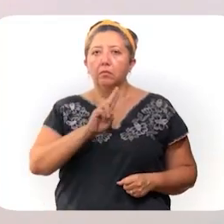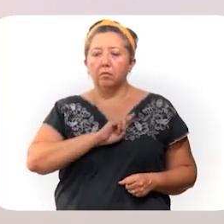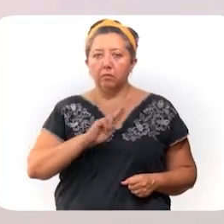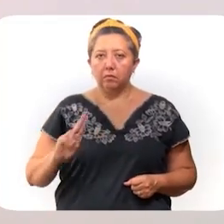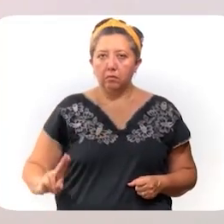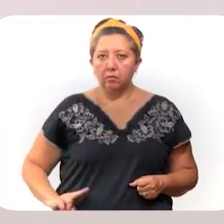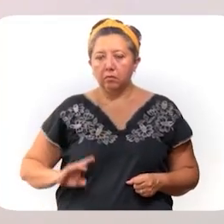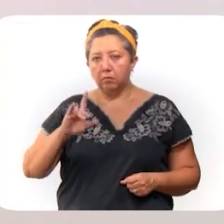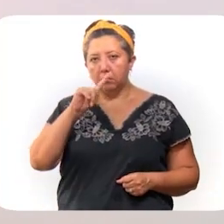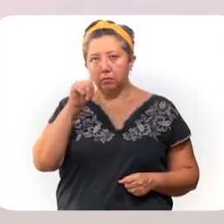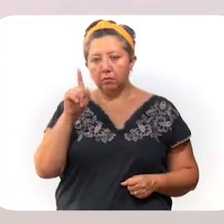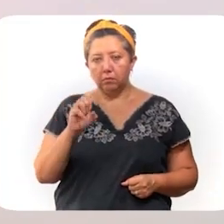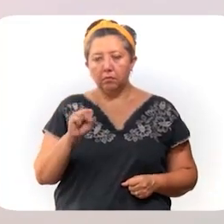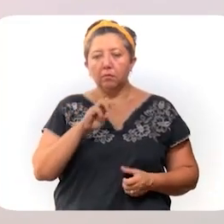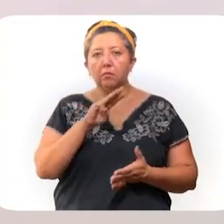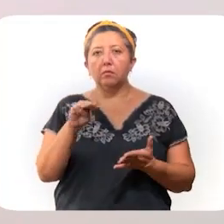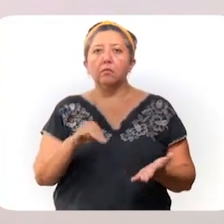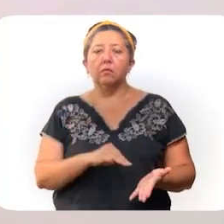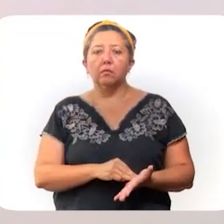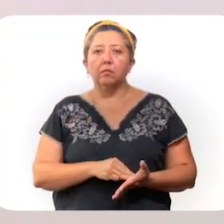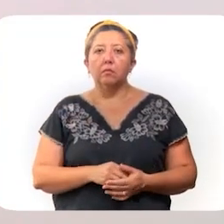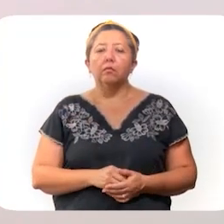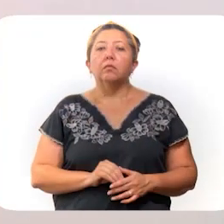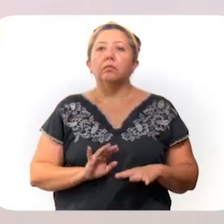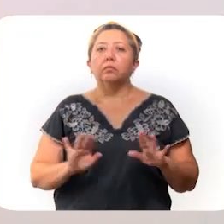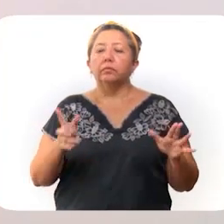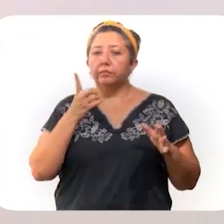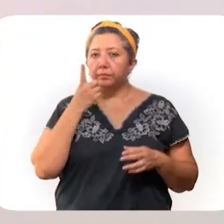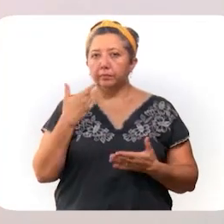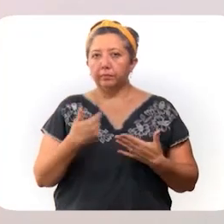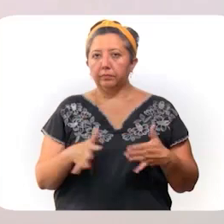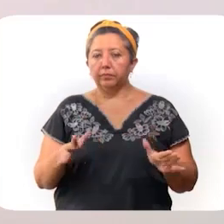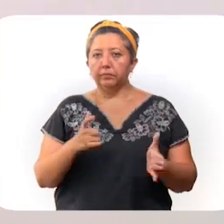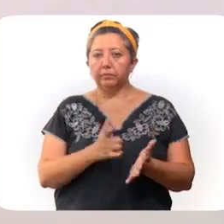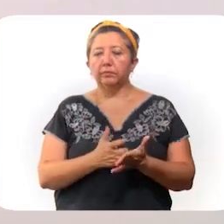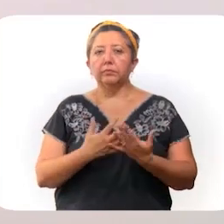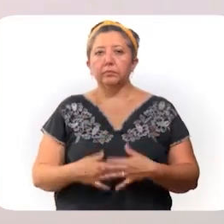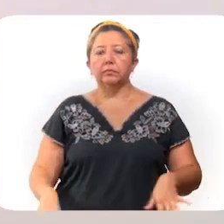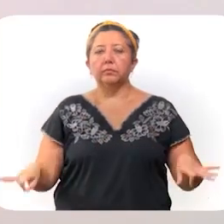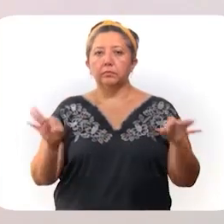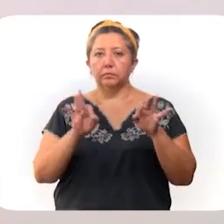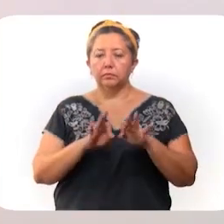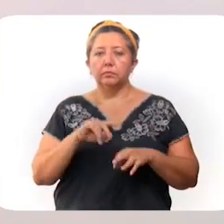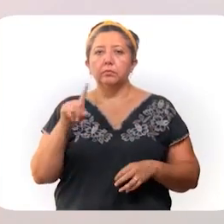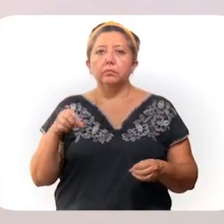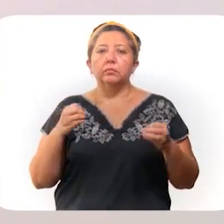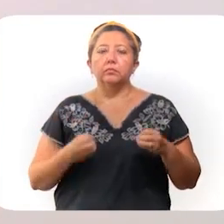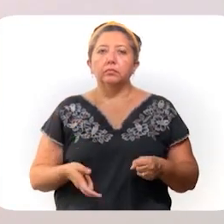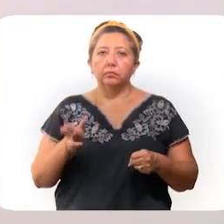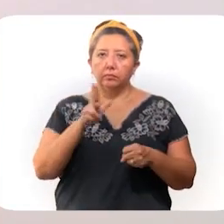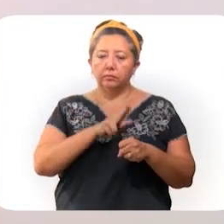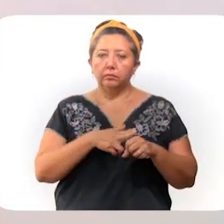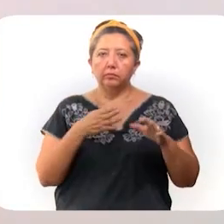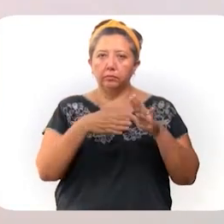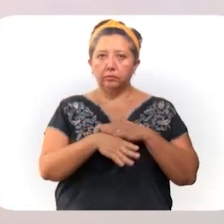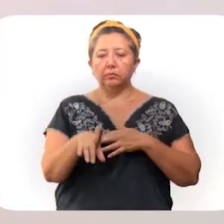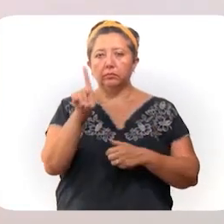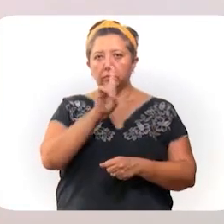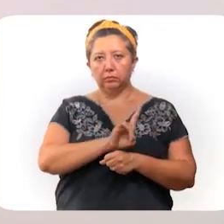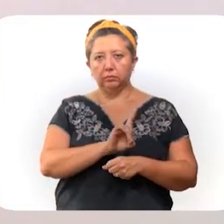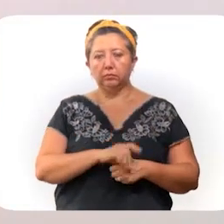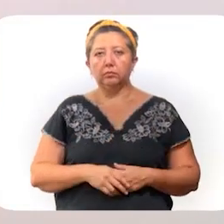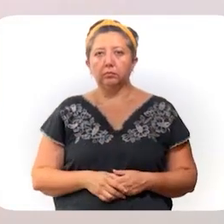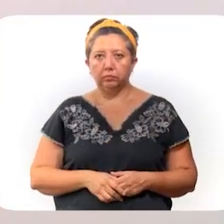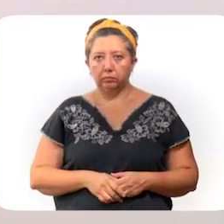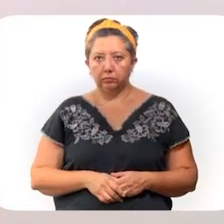Umam, Buxots y Mérida. Como se ha señalado, en la reapertura económica los datos más importantes son la ocupación hospitalaria y los